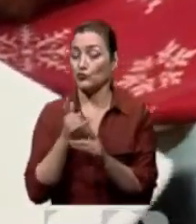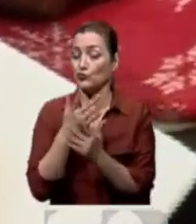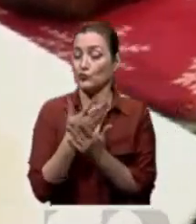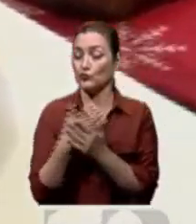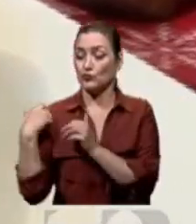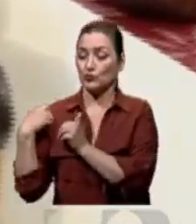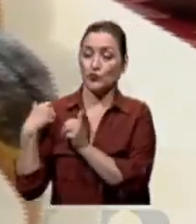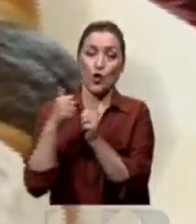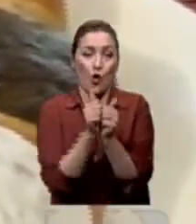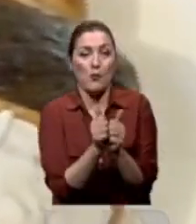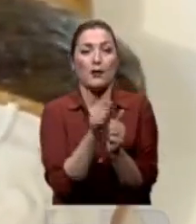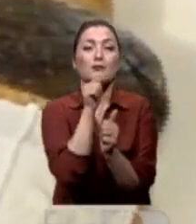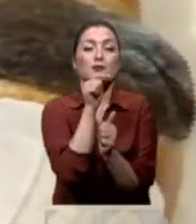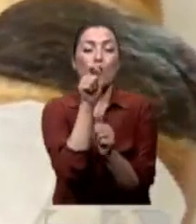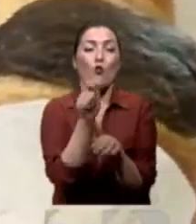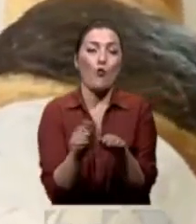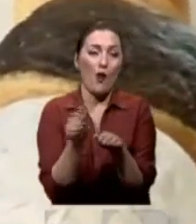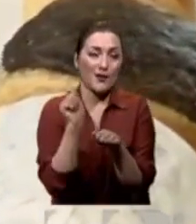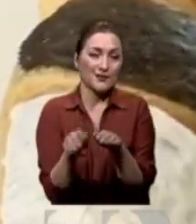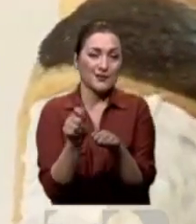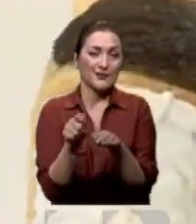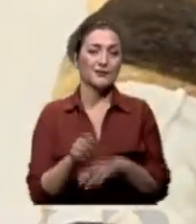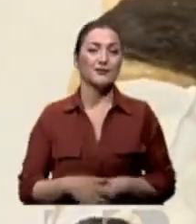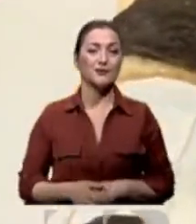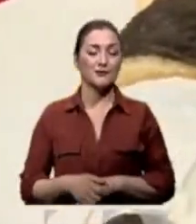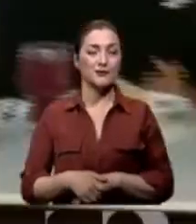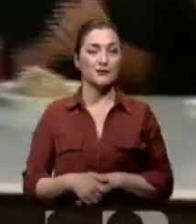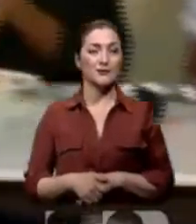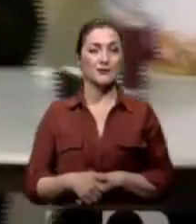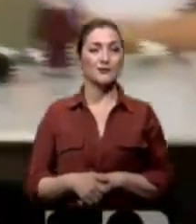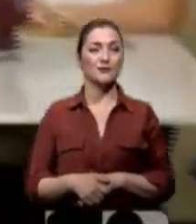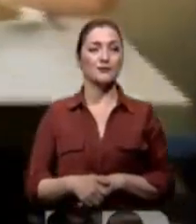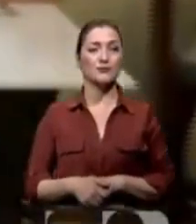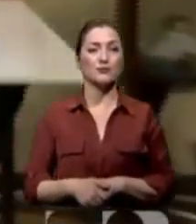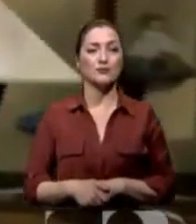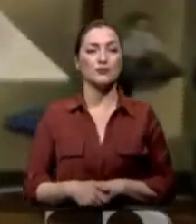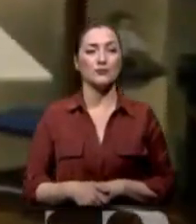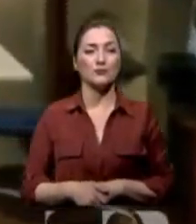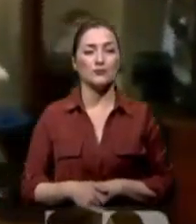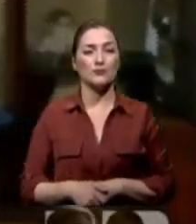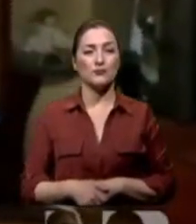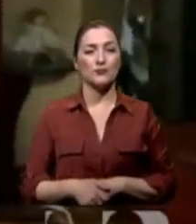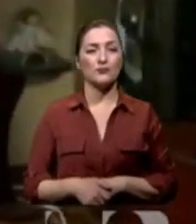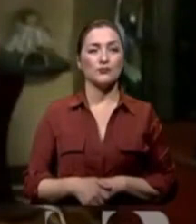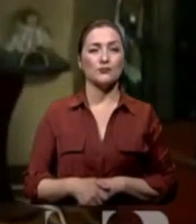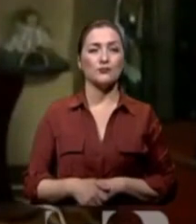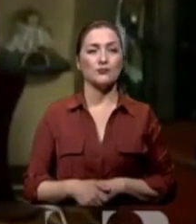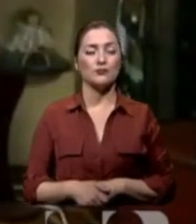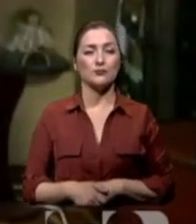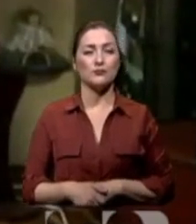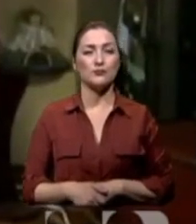bien acompañada por nuestros queridos jueces. Atavío, Atavío, Atavío,